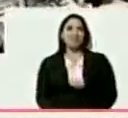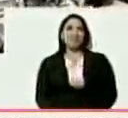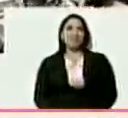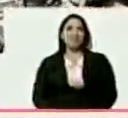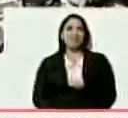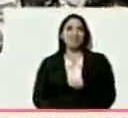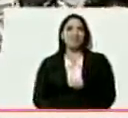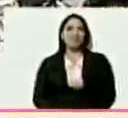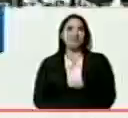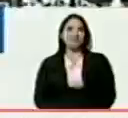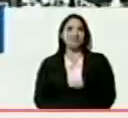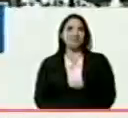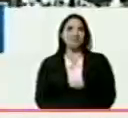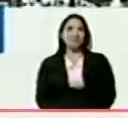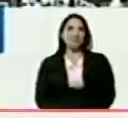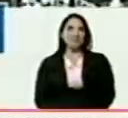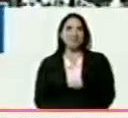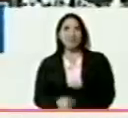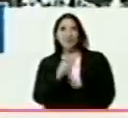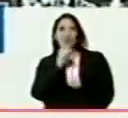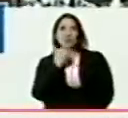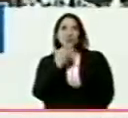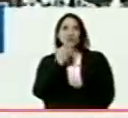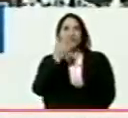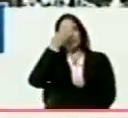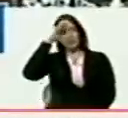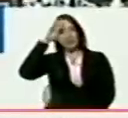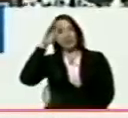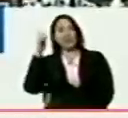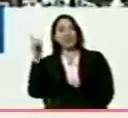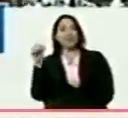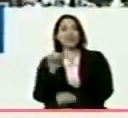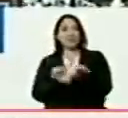No tan cerca como Cuba, tampoco es que le envidiamos eso.